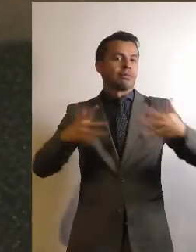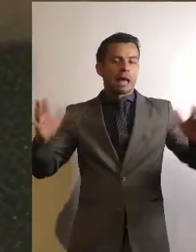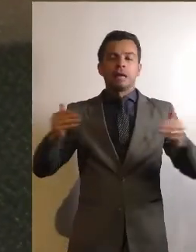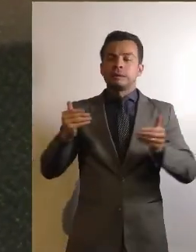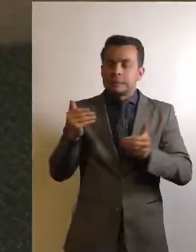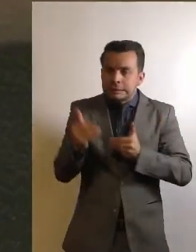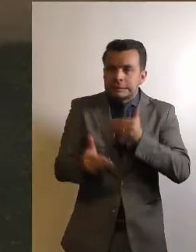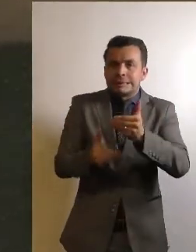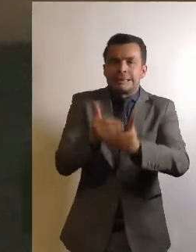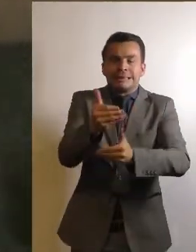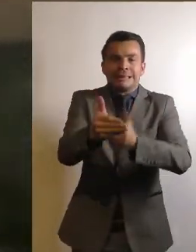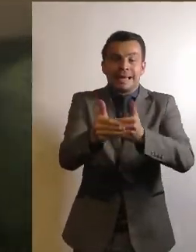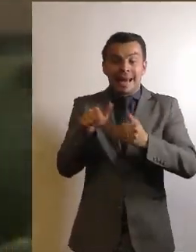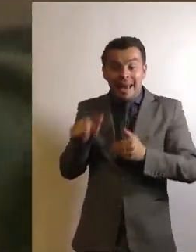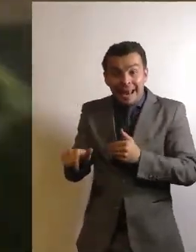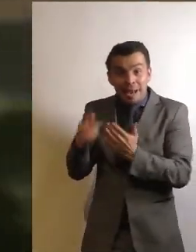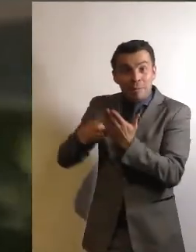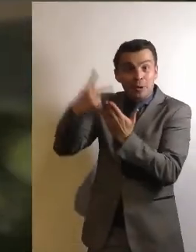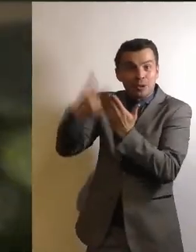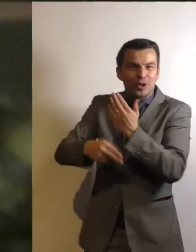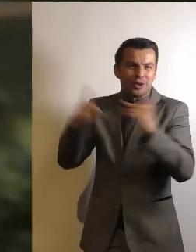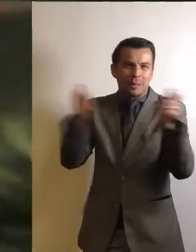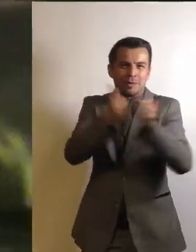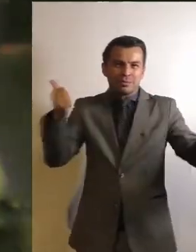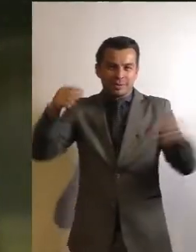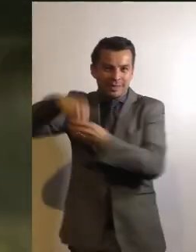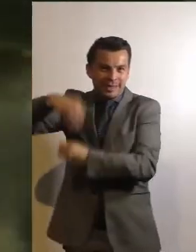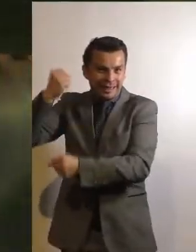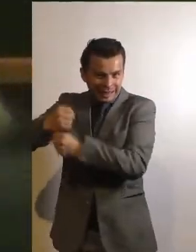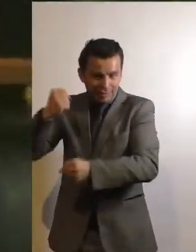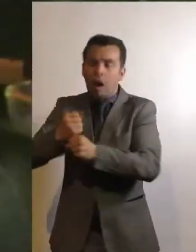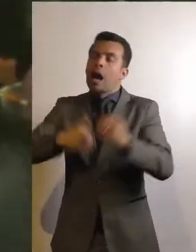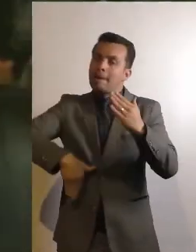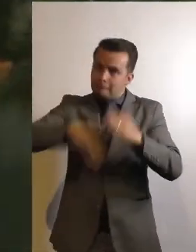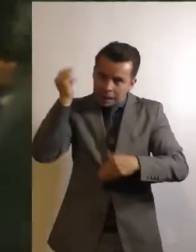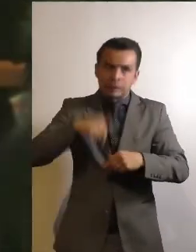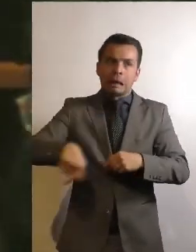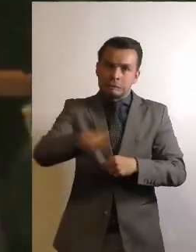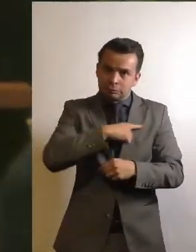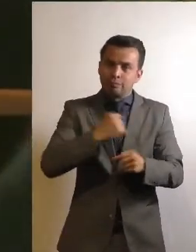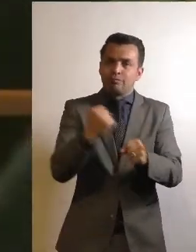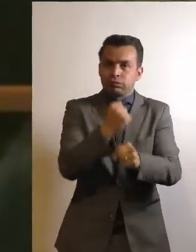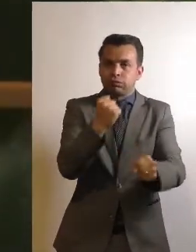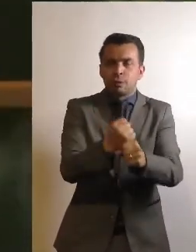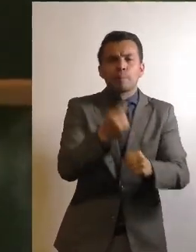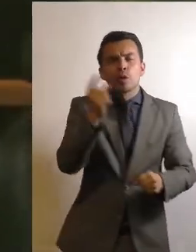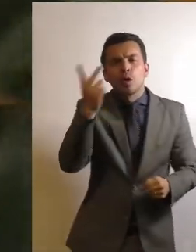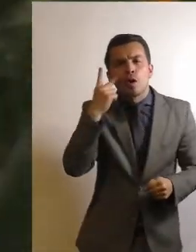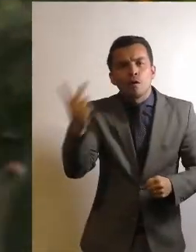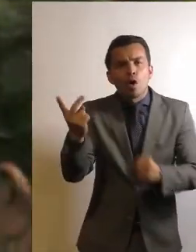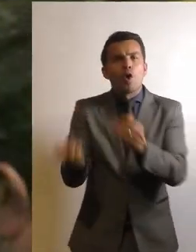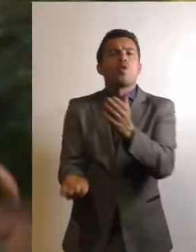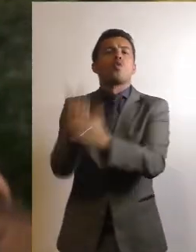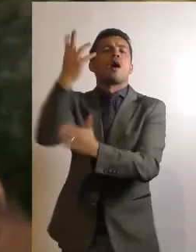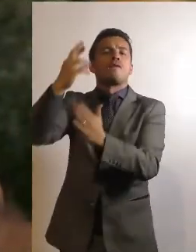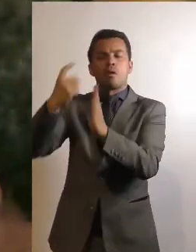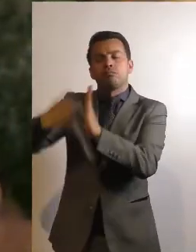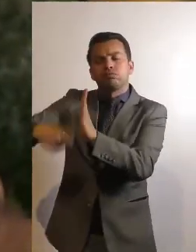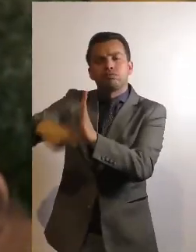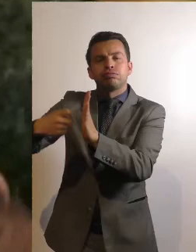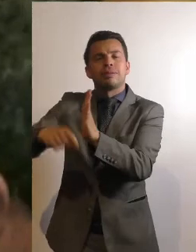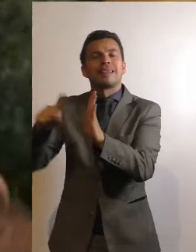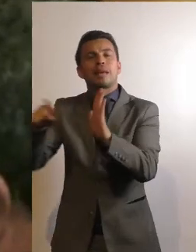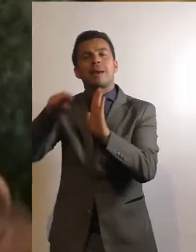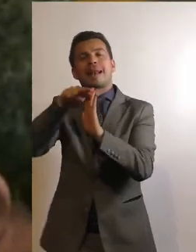de implementación. Creo que todos ya vieron la comunicación de la actualización del Reglamento Interno de Trabajo,